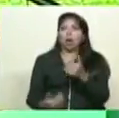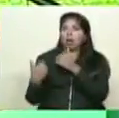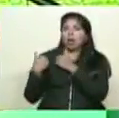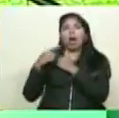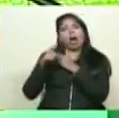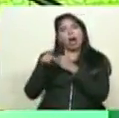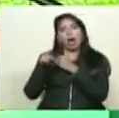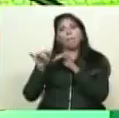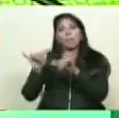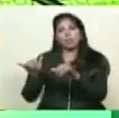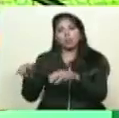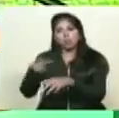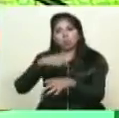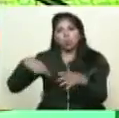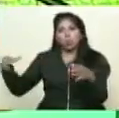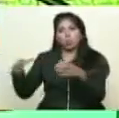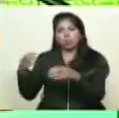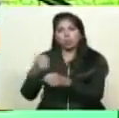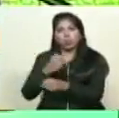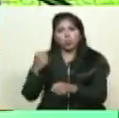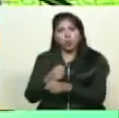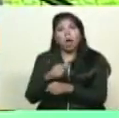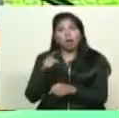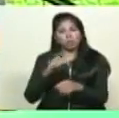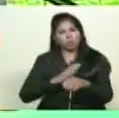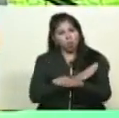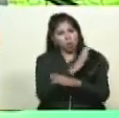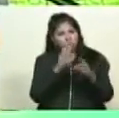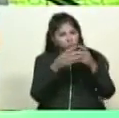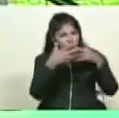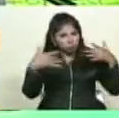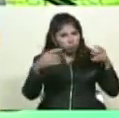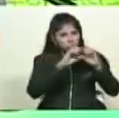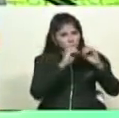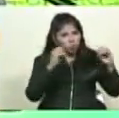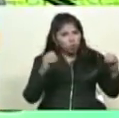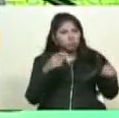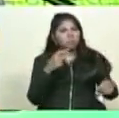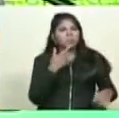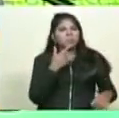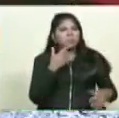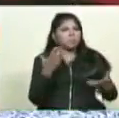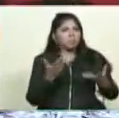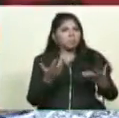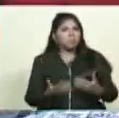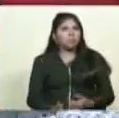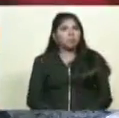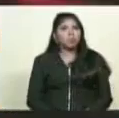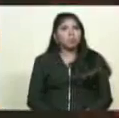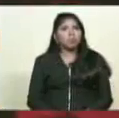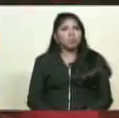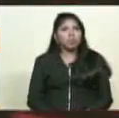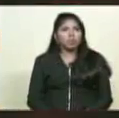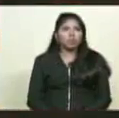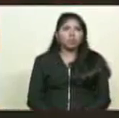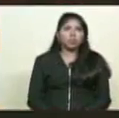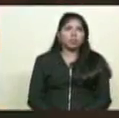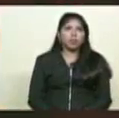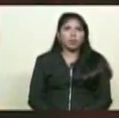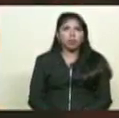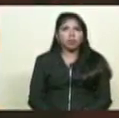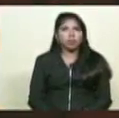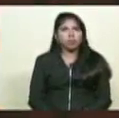ejercerlo. Hay un dicho en biología que dice, órgano que no se usa.